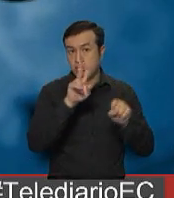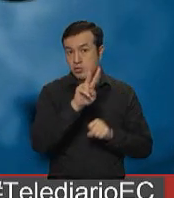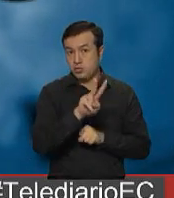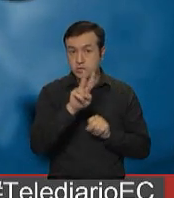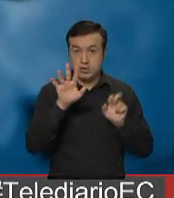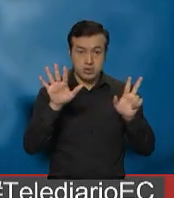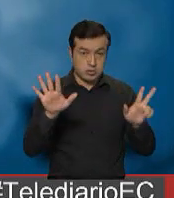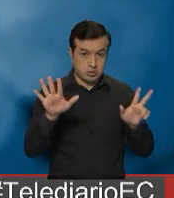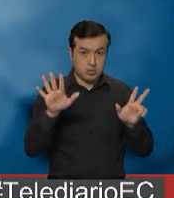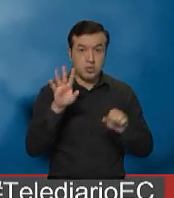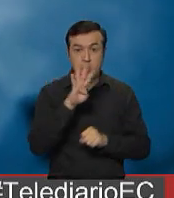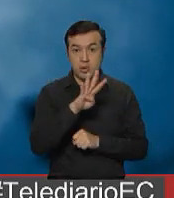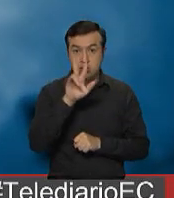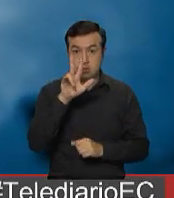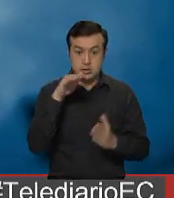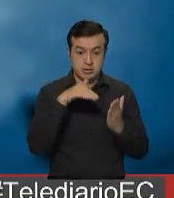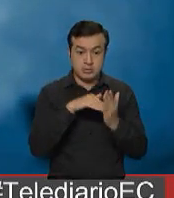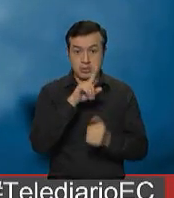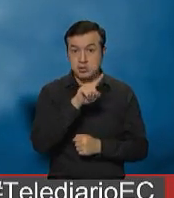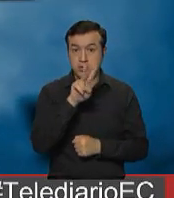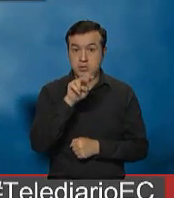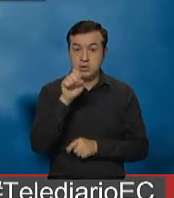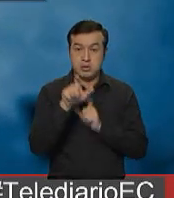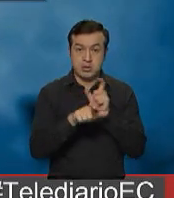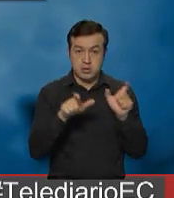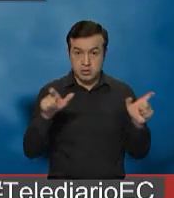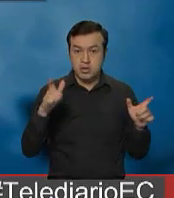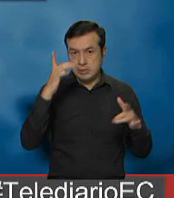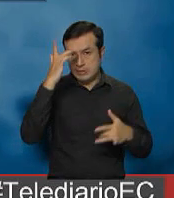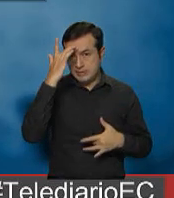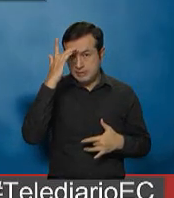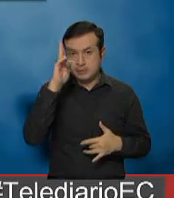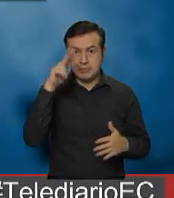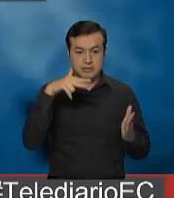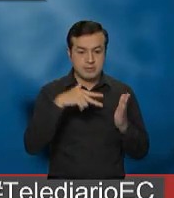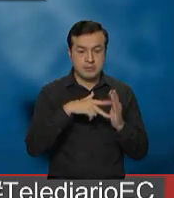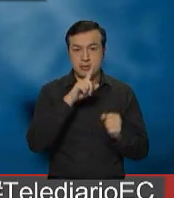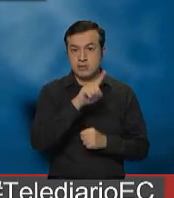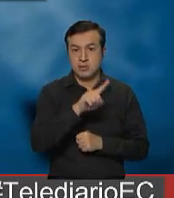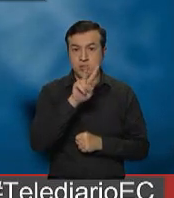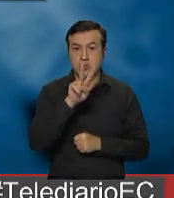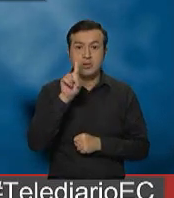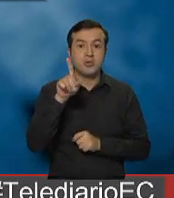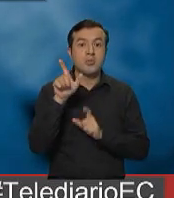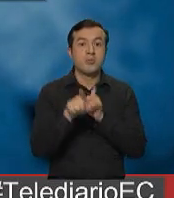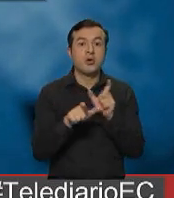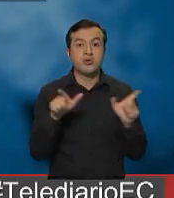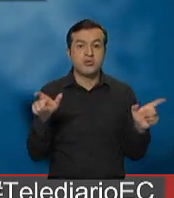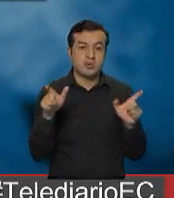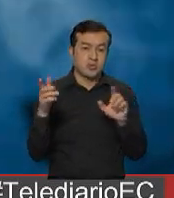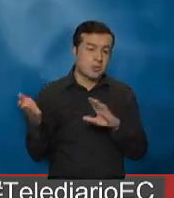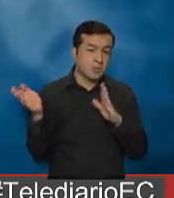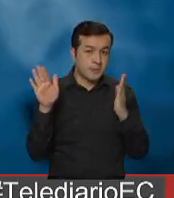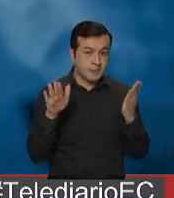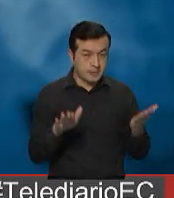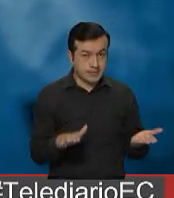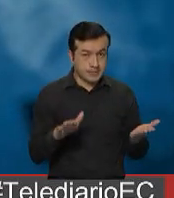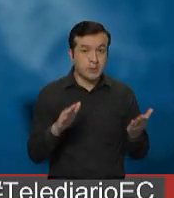57.828, 43.120 casos son confirmados, 3.621 personas han fallecido.